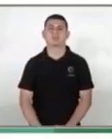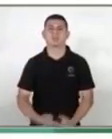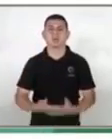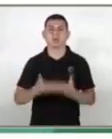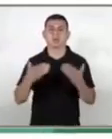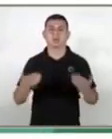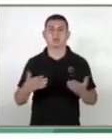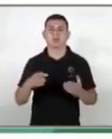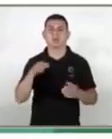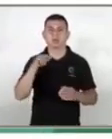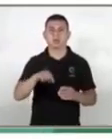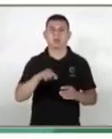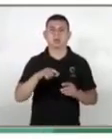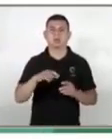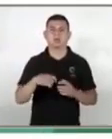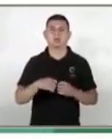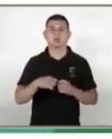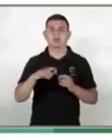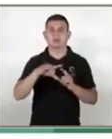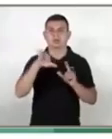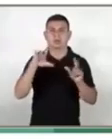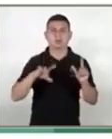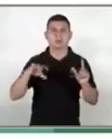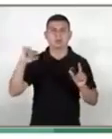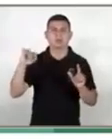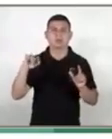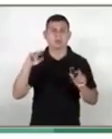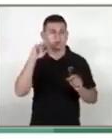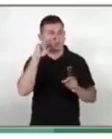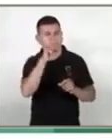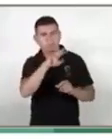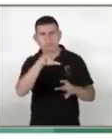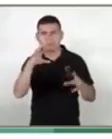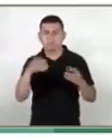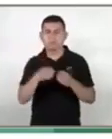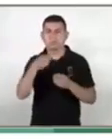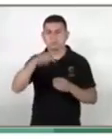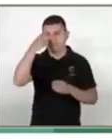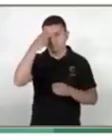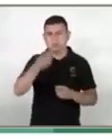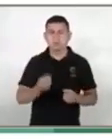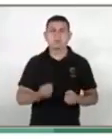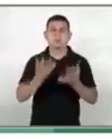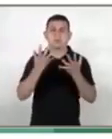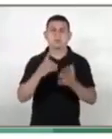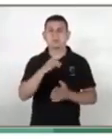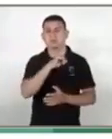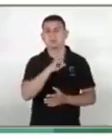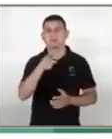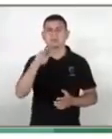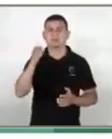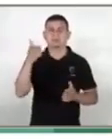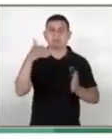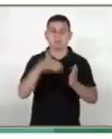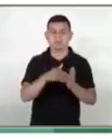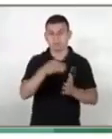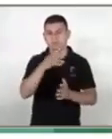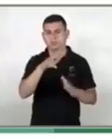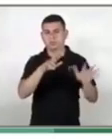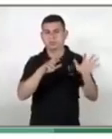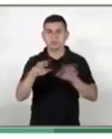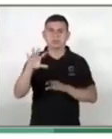correspondiente al panorama nacional, observamos a esta jornada un total de